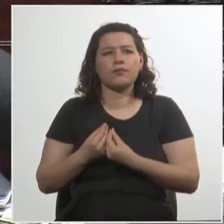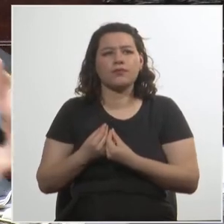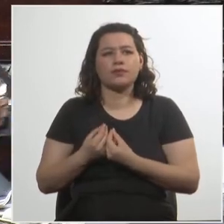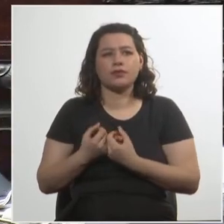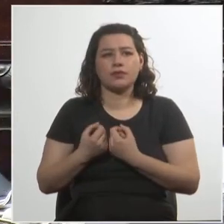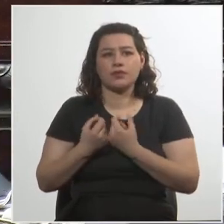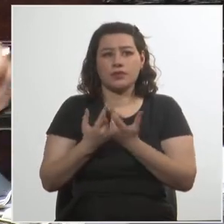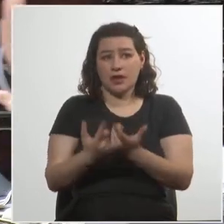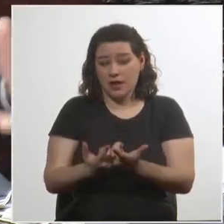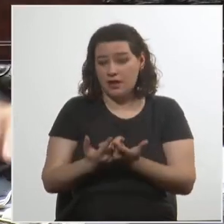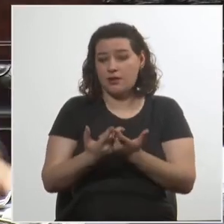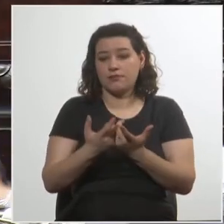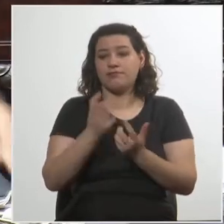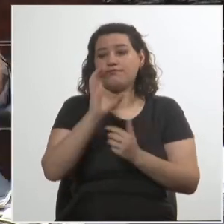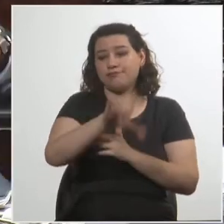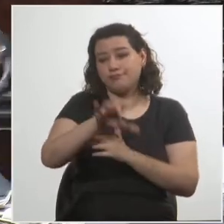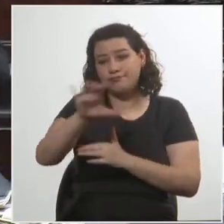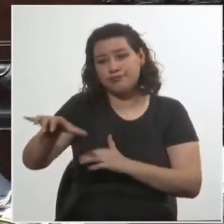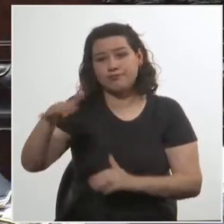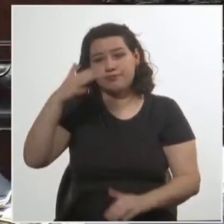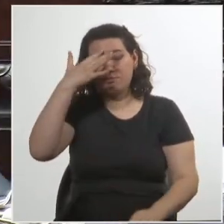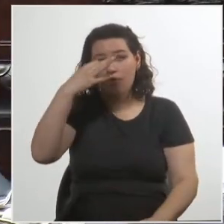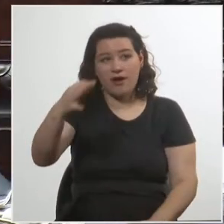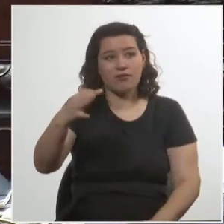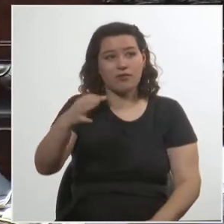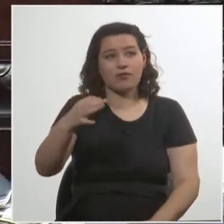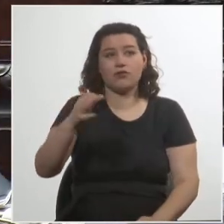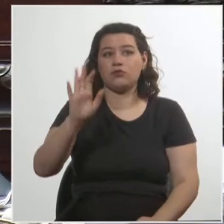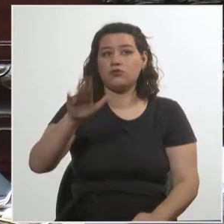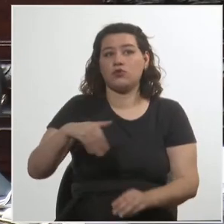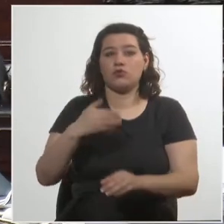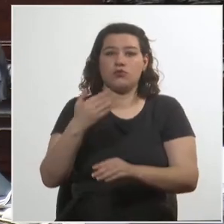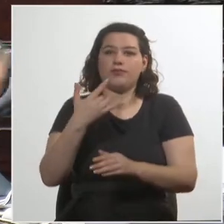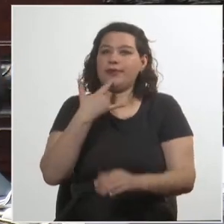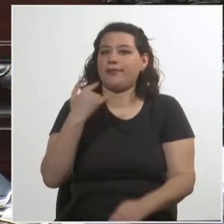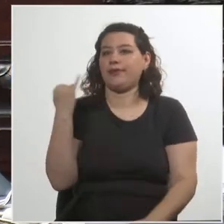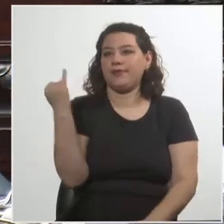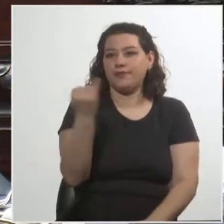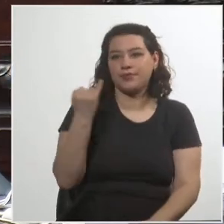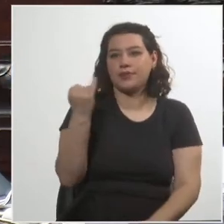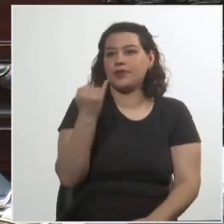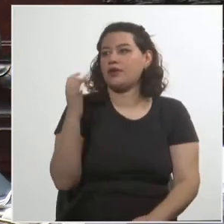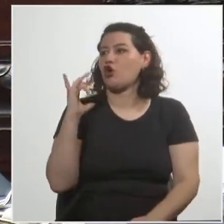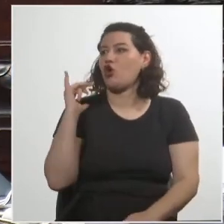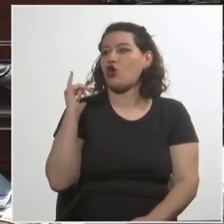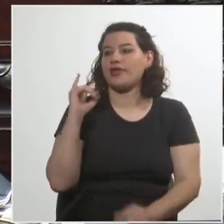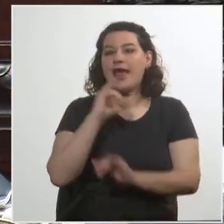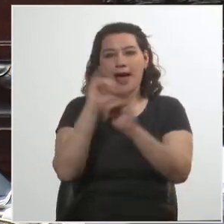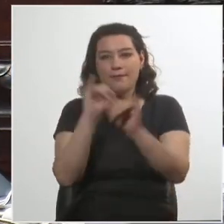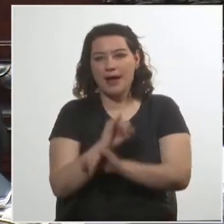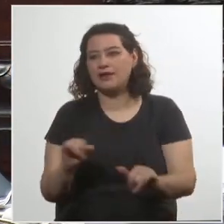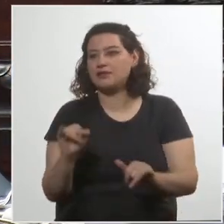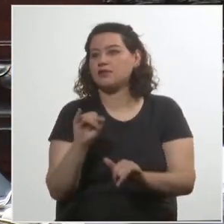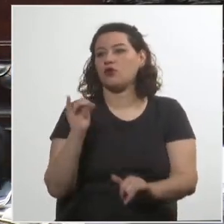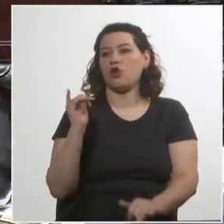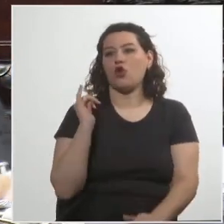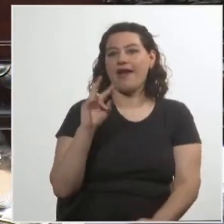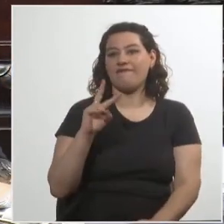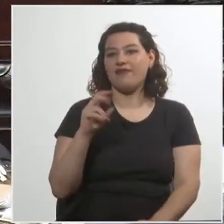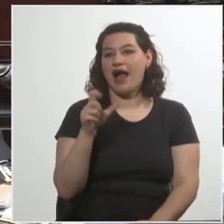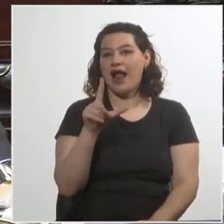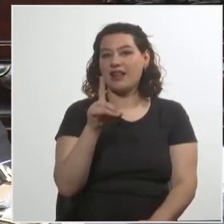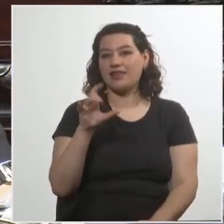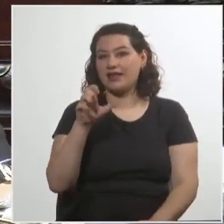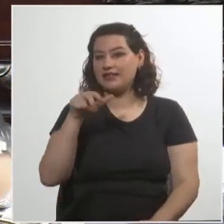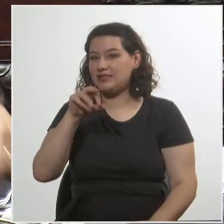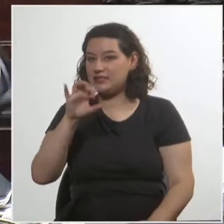a estos basamentos poblacionales como es la cultura piabuteza en Colonia La Paz en colonia Valencia en Uruguay lavalle en el mismo Carmelo